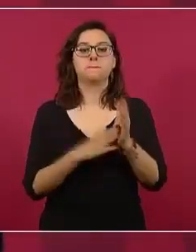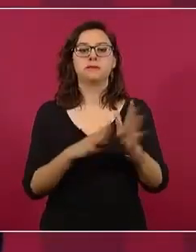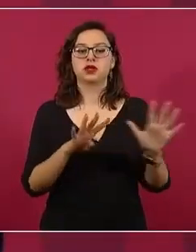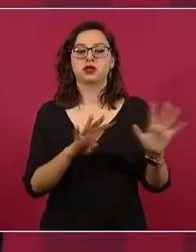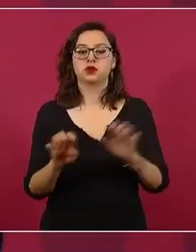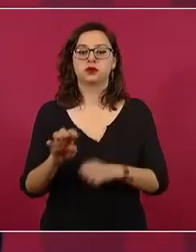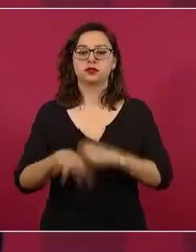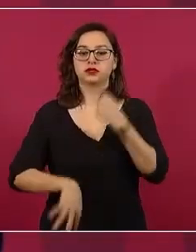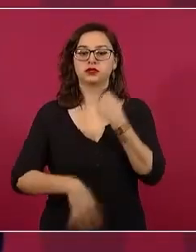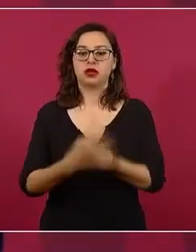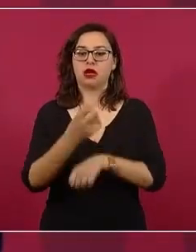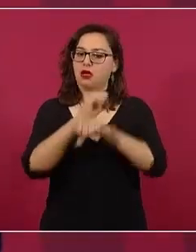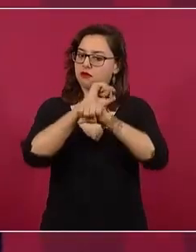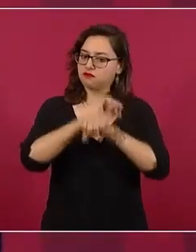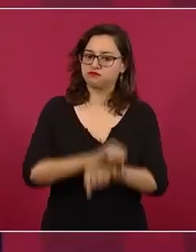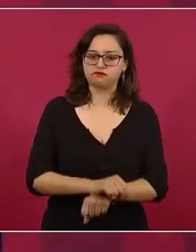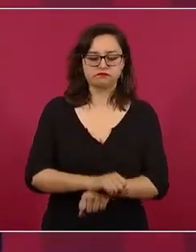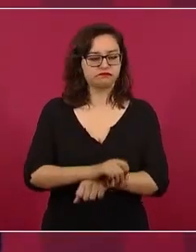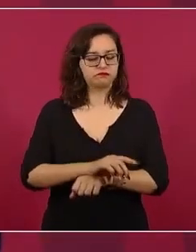me equivoco,